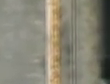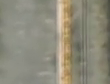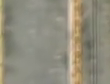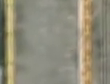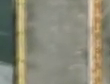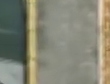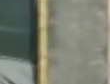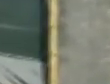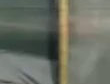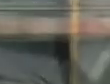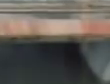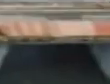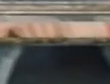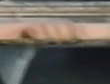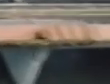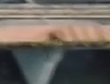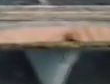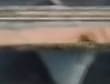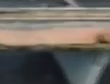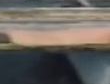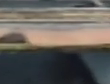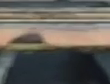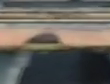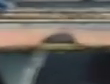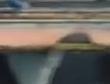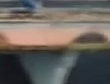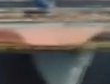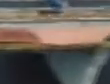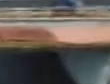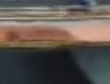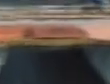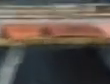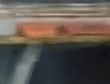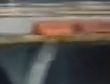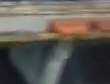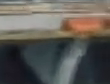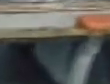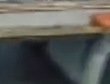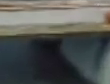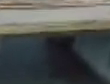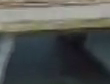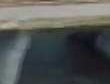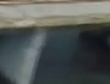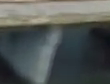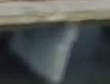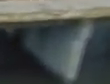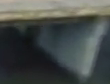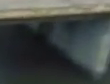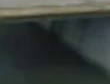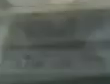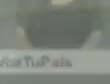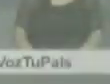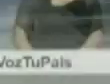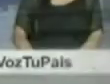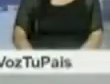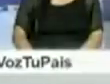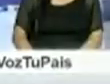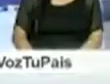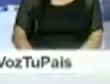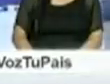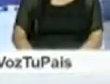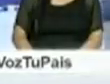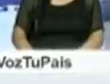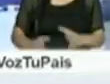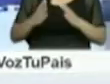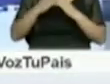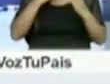la soberanía energética y apoyar al cambio de la matriz productiva. Caterine Morejón, Noticiero Ciudadano. Muchas